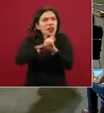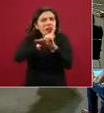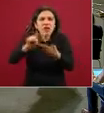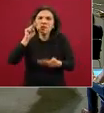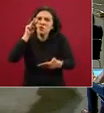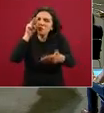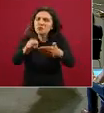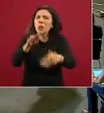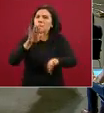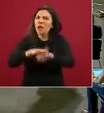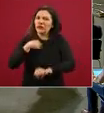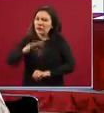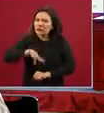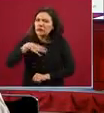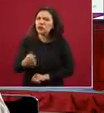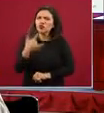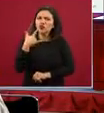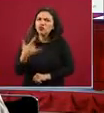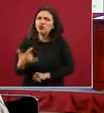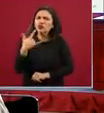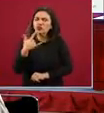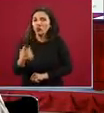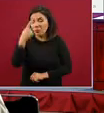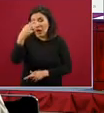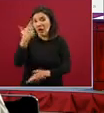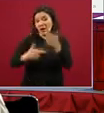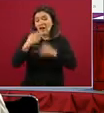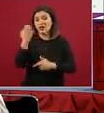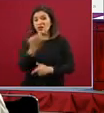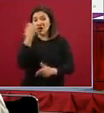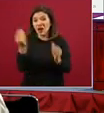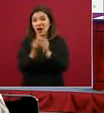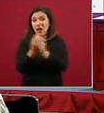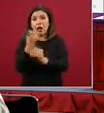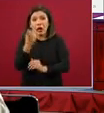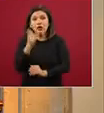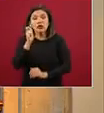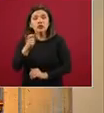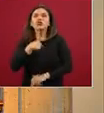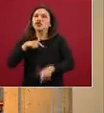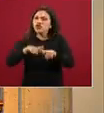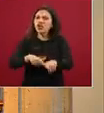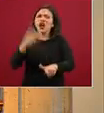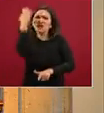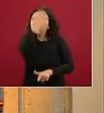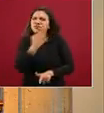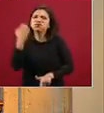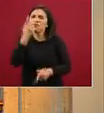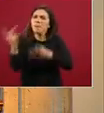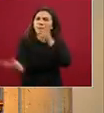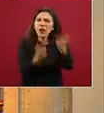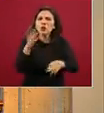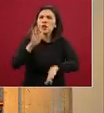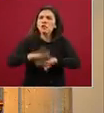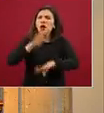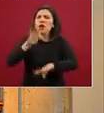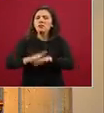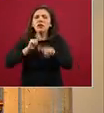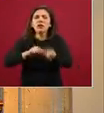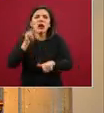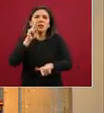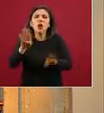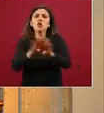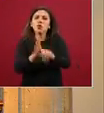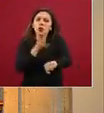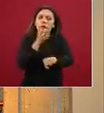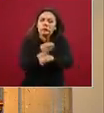transparente haciendo el mejor esfuerzo por Aprende en Casa, regreso a clases, y eso significa que nos vamos a seguir evaluando y vamos a ver cómo se